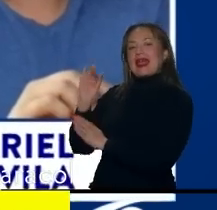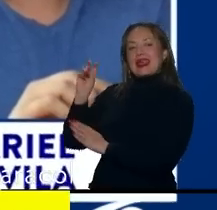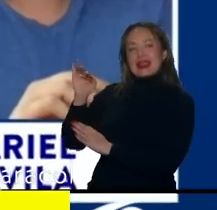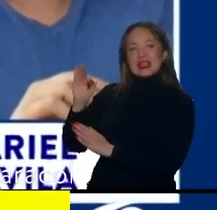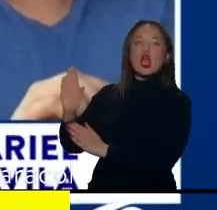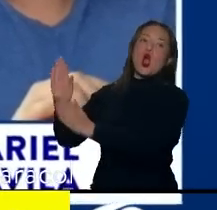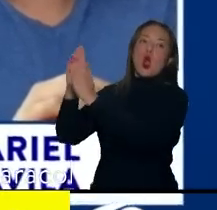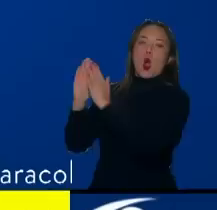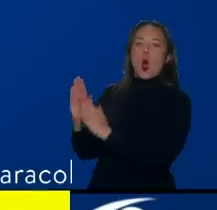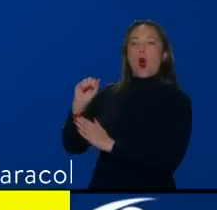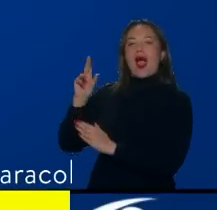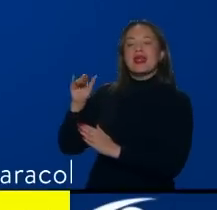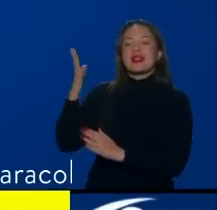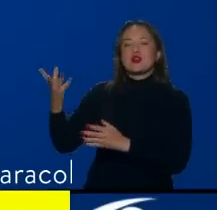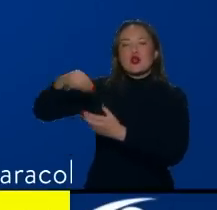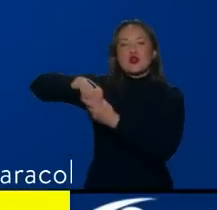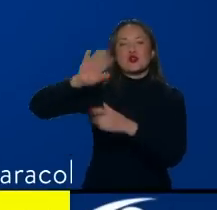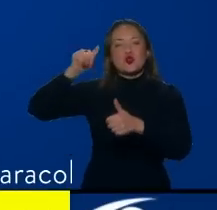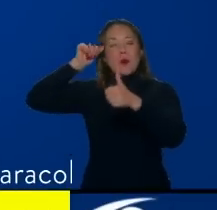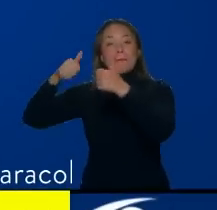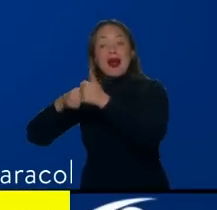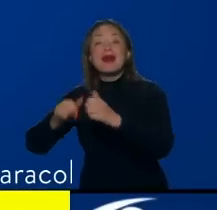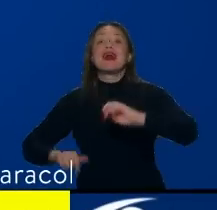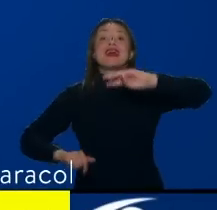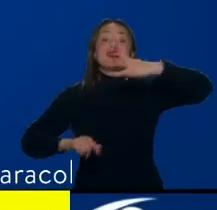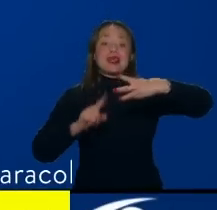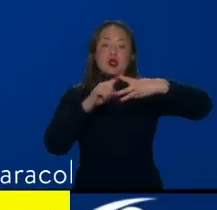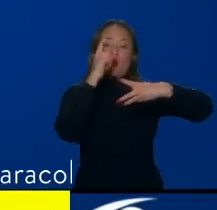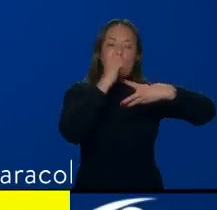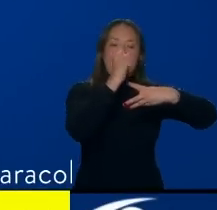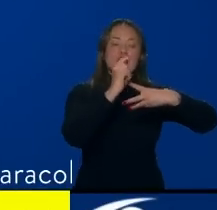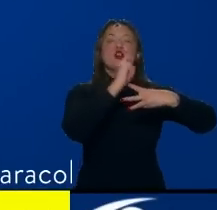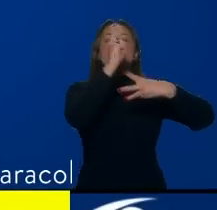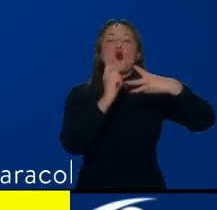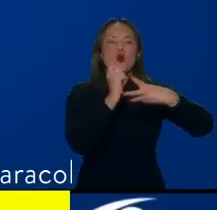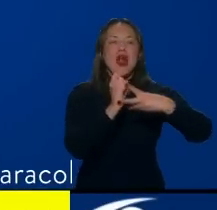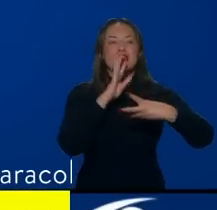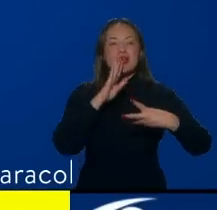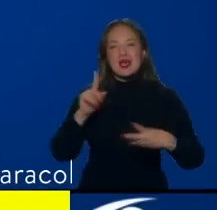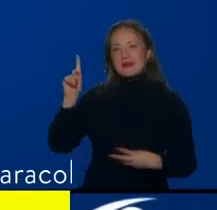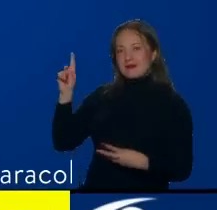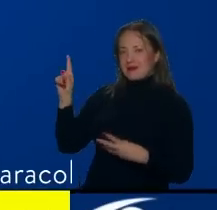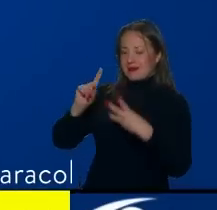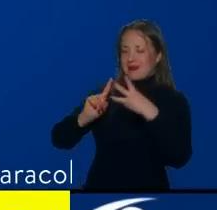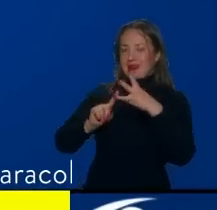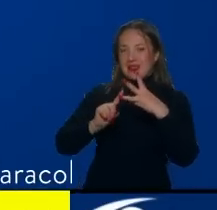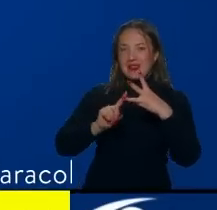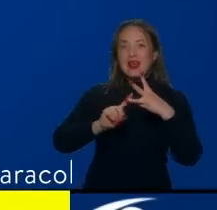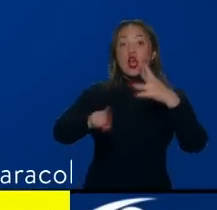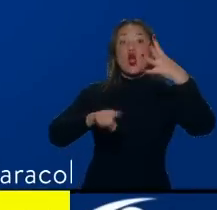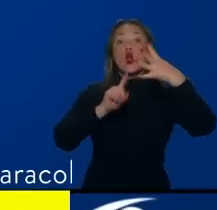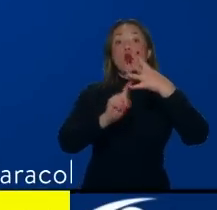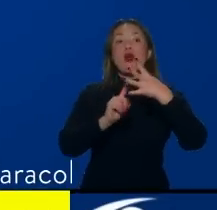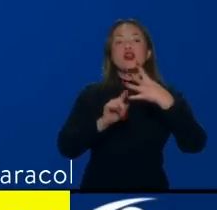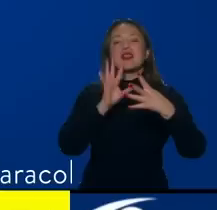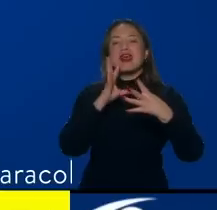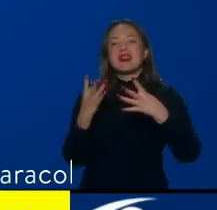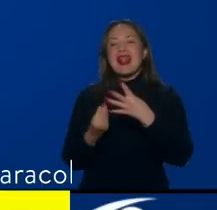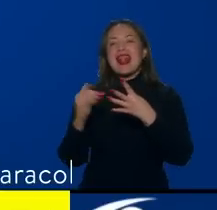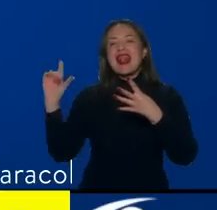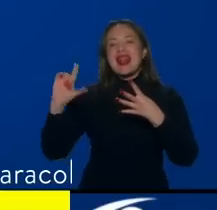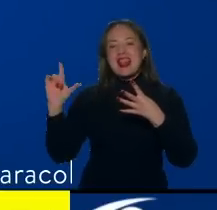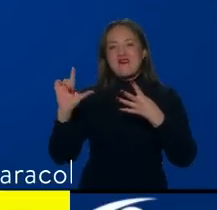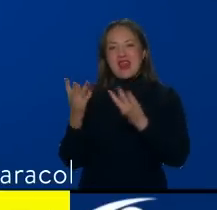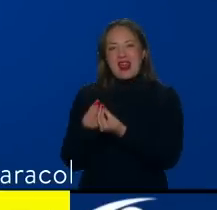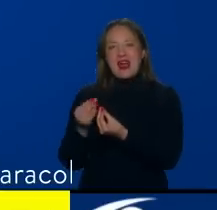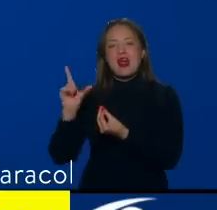del Partido Verde. En el tercer año asumirá Carlos Andrés Trujillo del Partido Conservador y para el cuarto año, que estará en manos del Partido Liberal, se